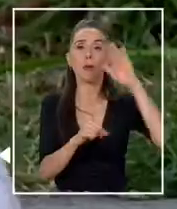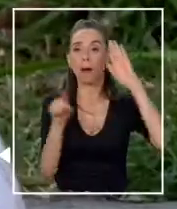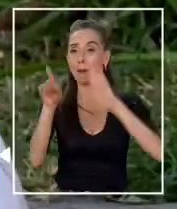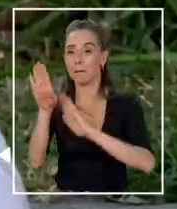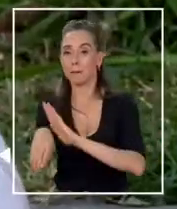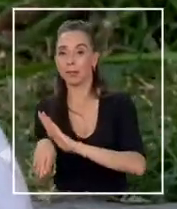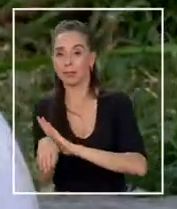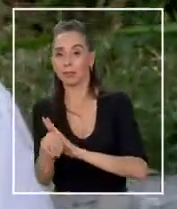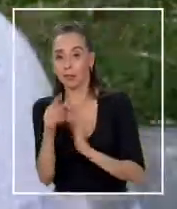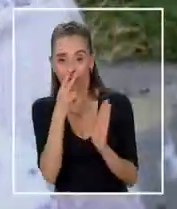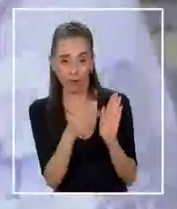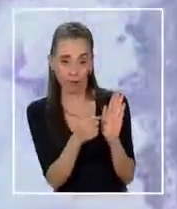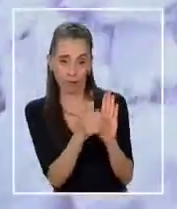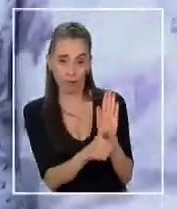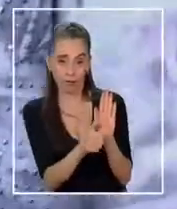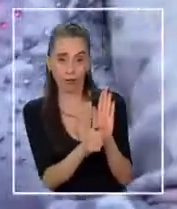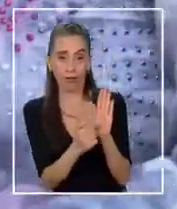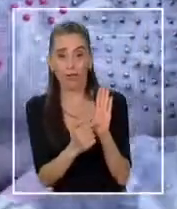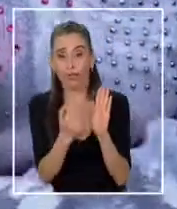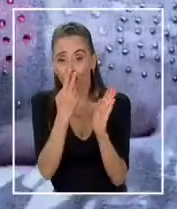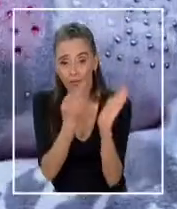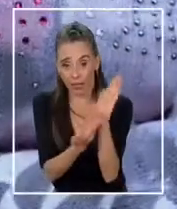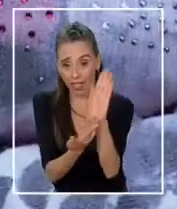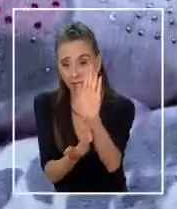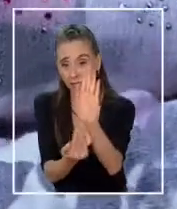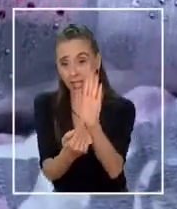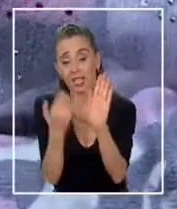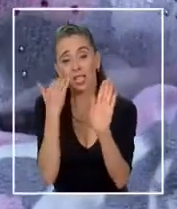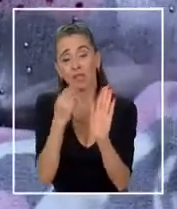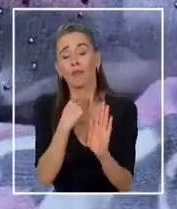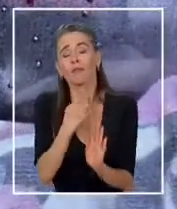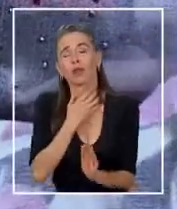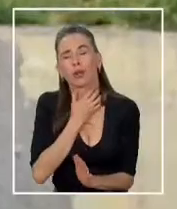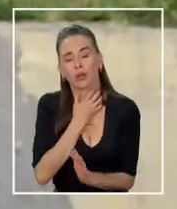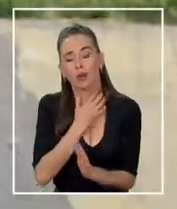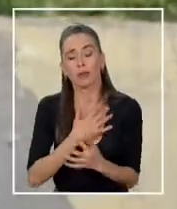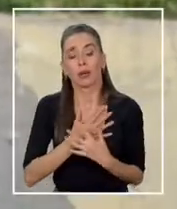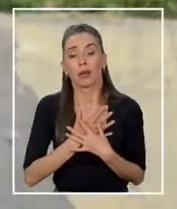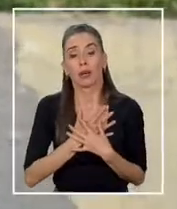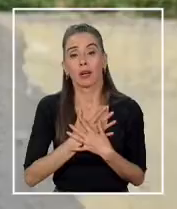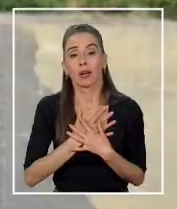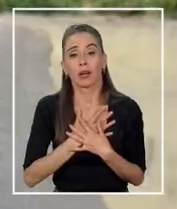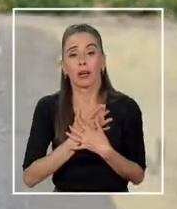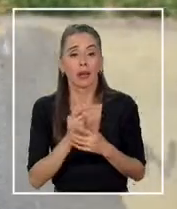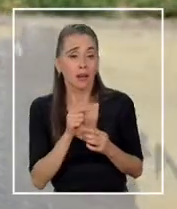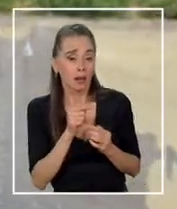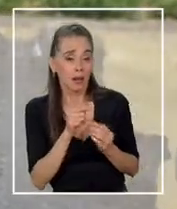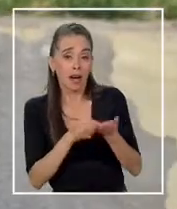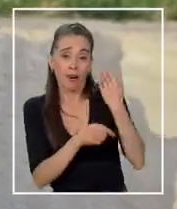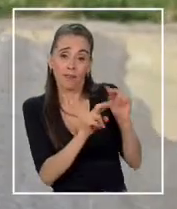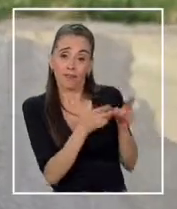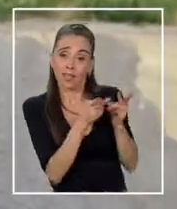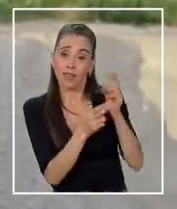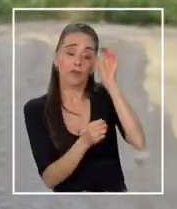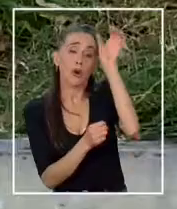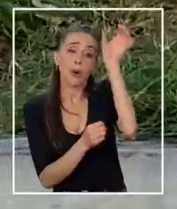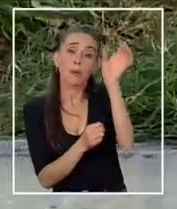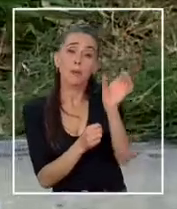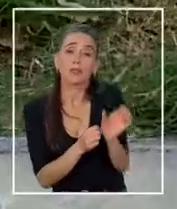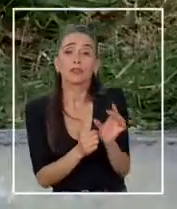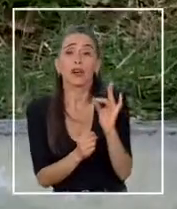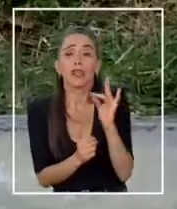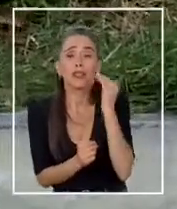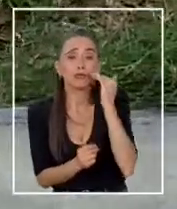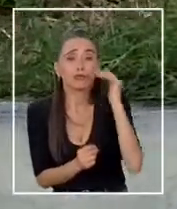ven, un niño. Ay, era una persona, una